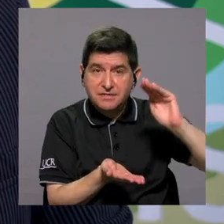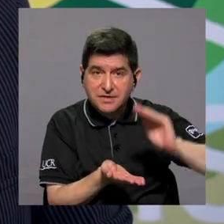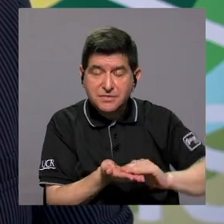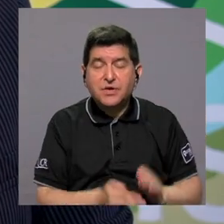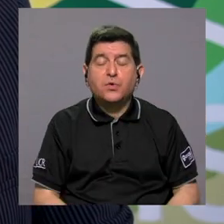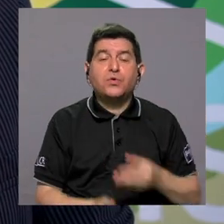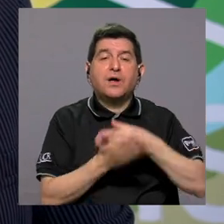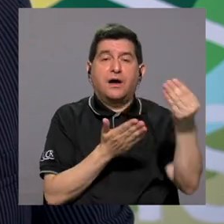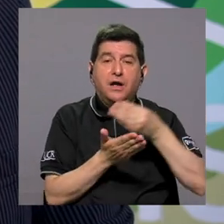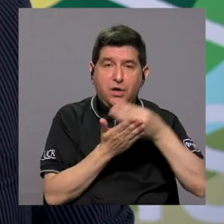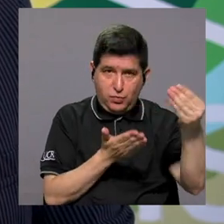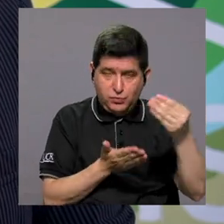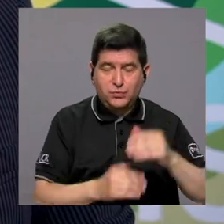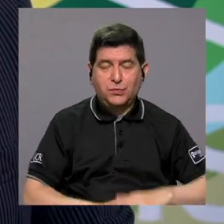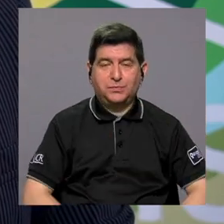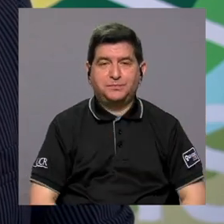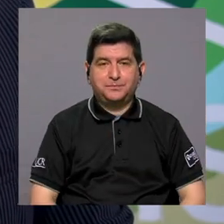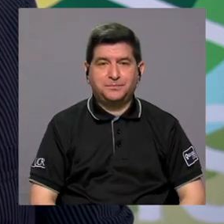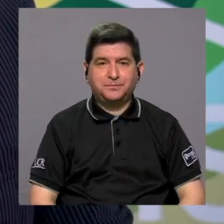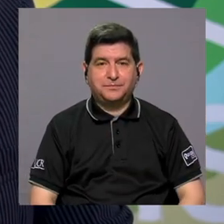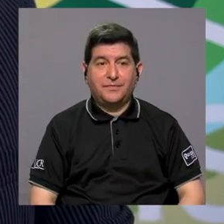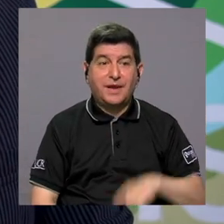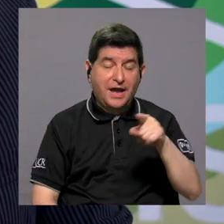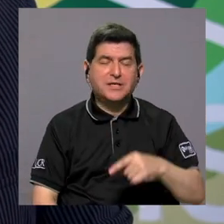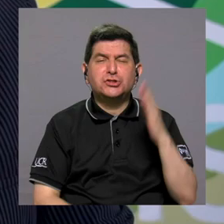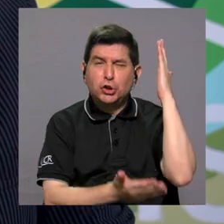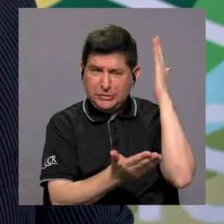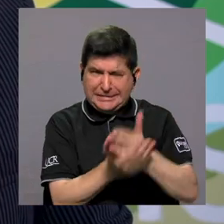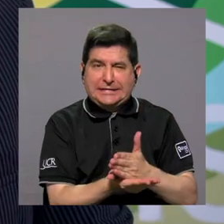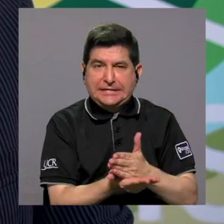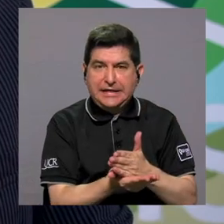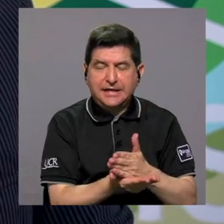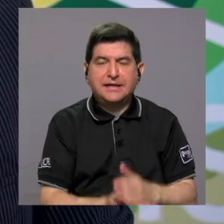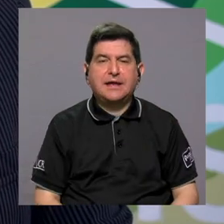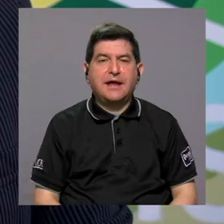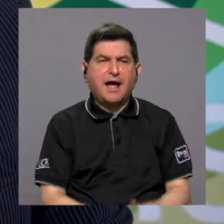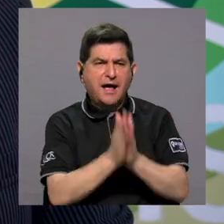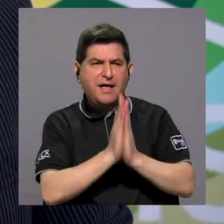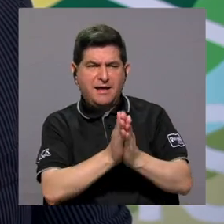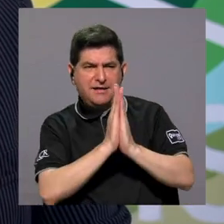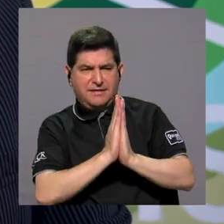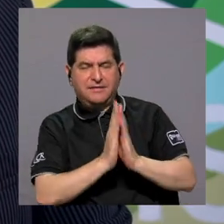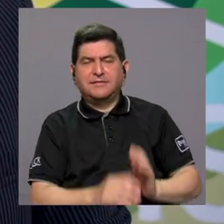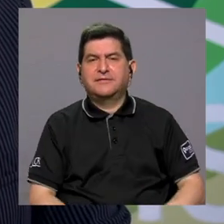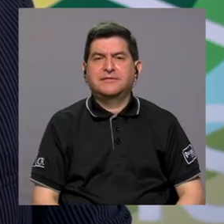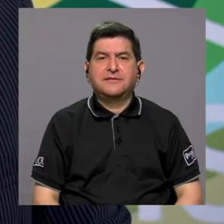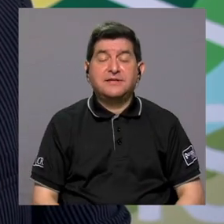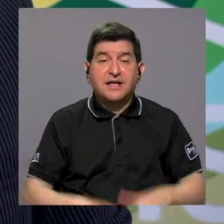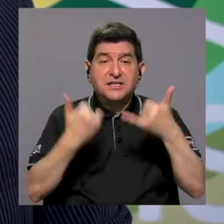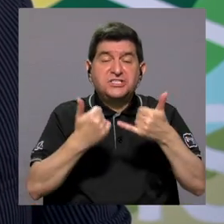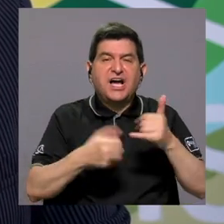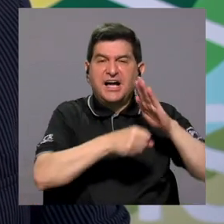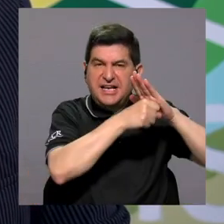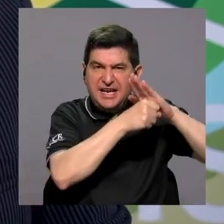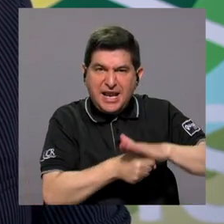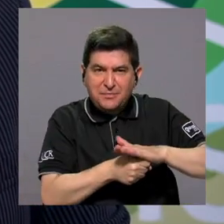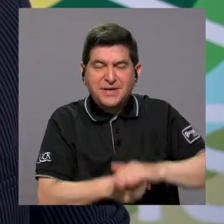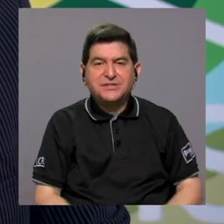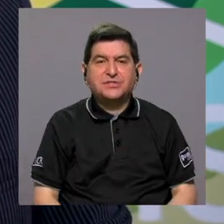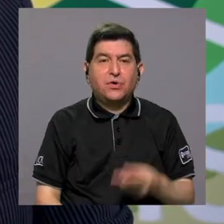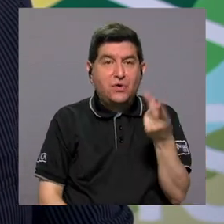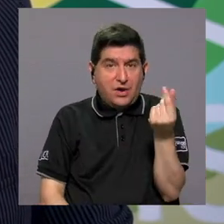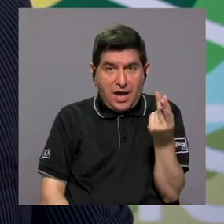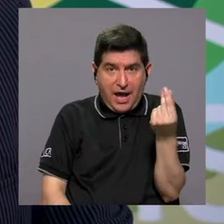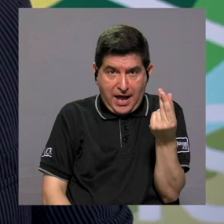consumo verdad y eso frena un poco la demanda verdad y entonces ya las presiones hacia los